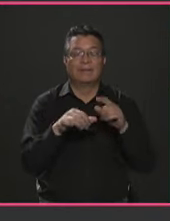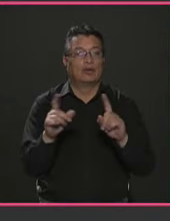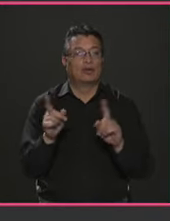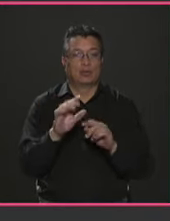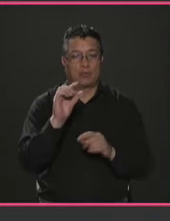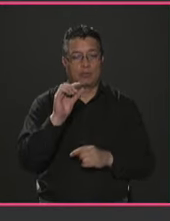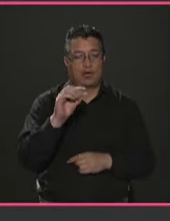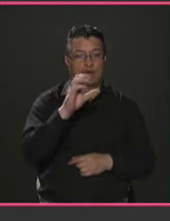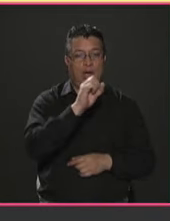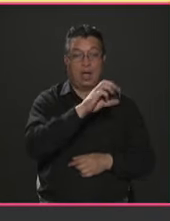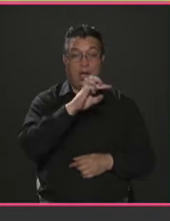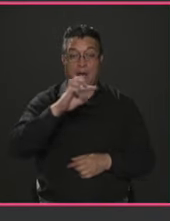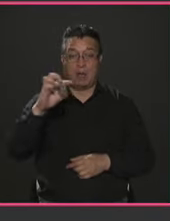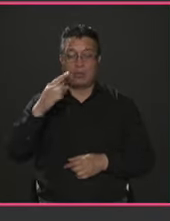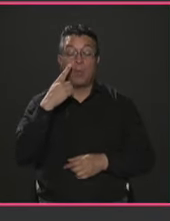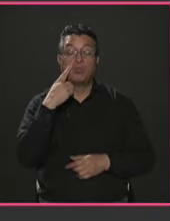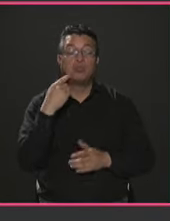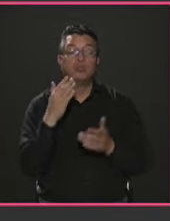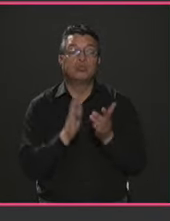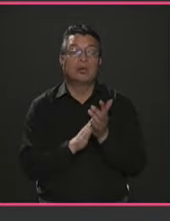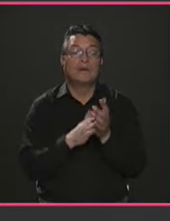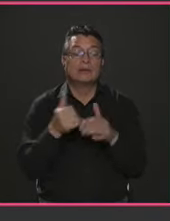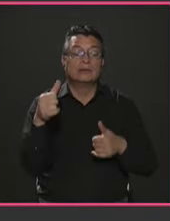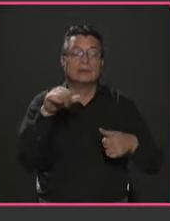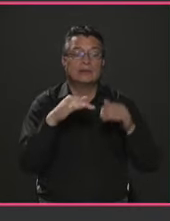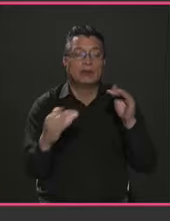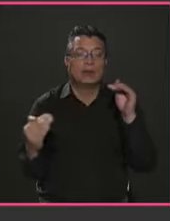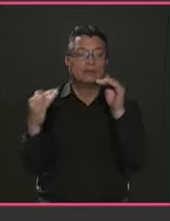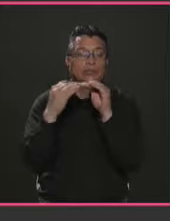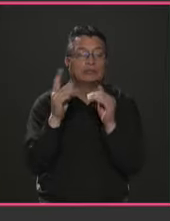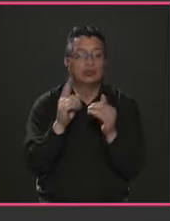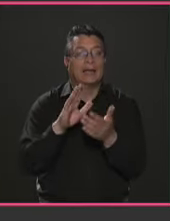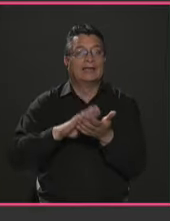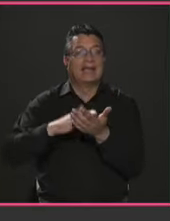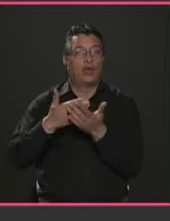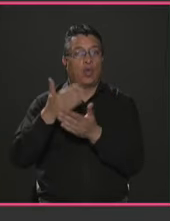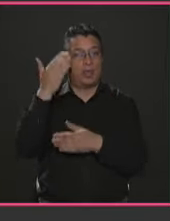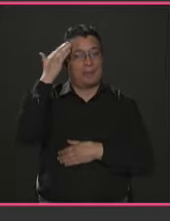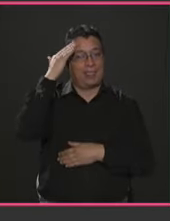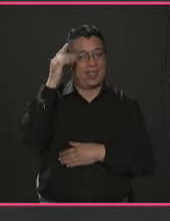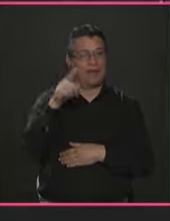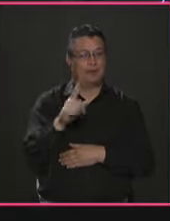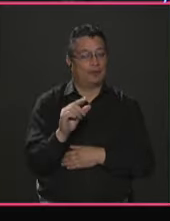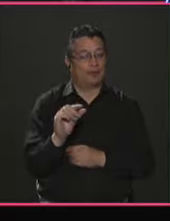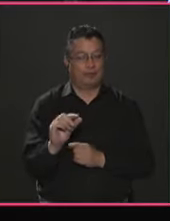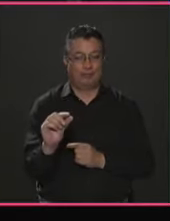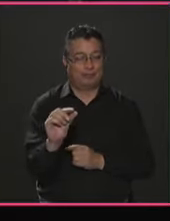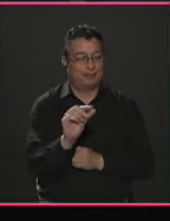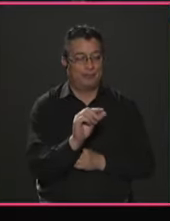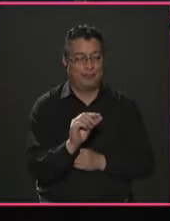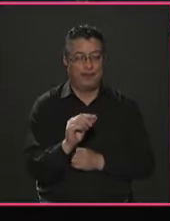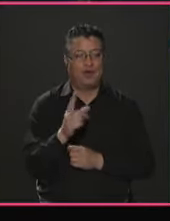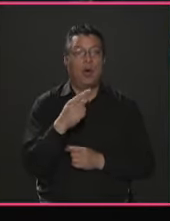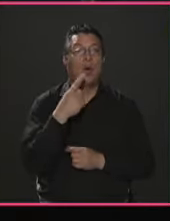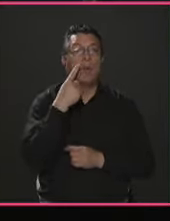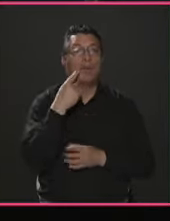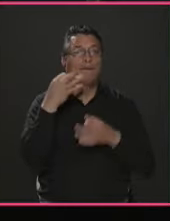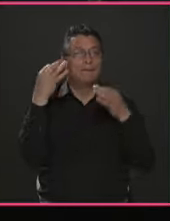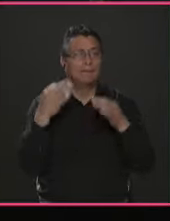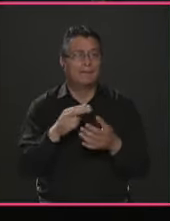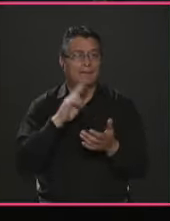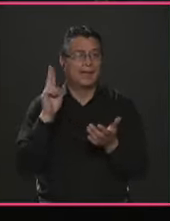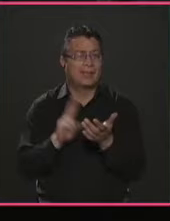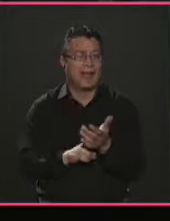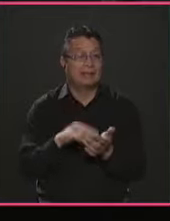las Apps que están basadas en evidencia científica en Salud Mental no ha sido probada su eficacia o sea